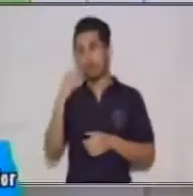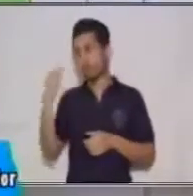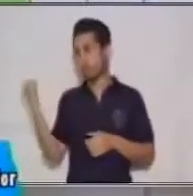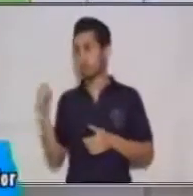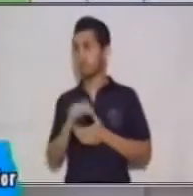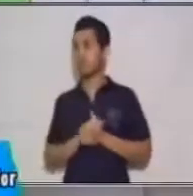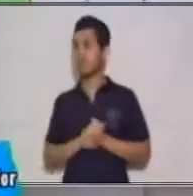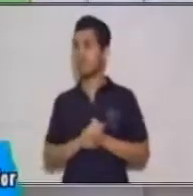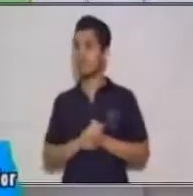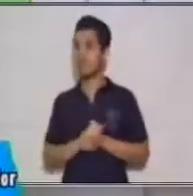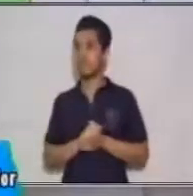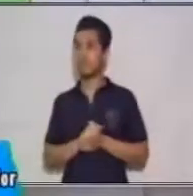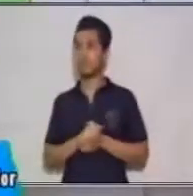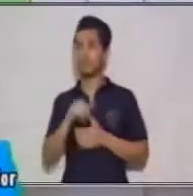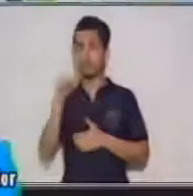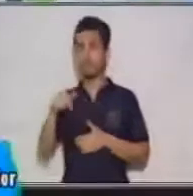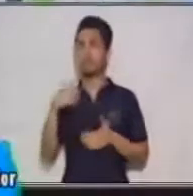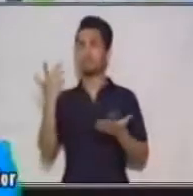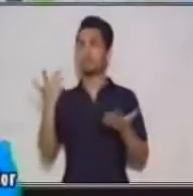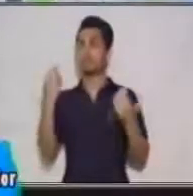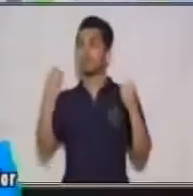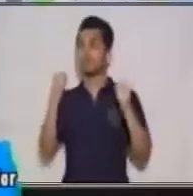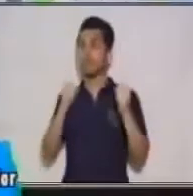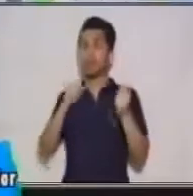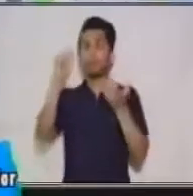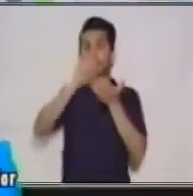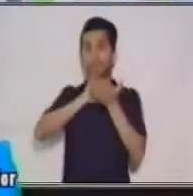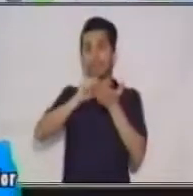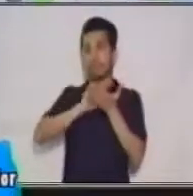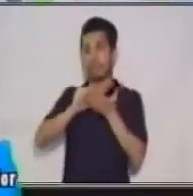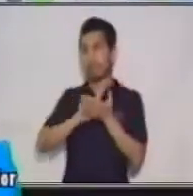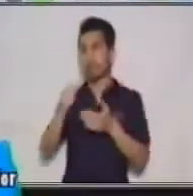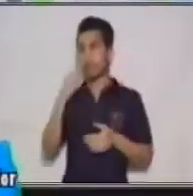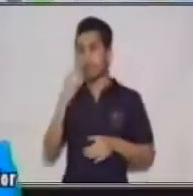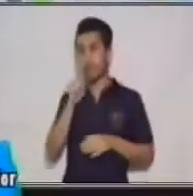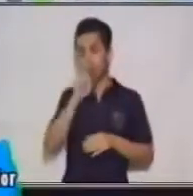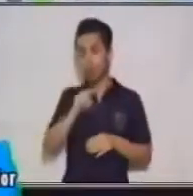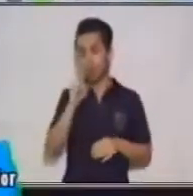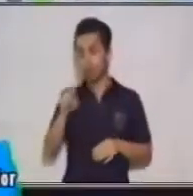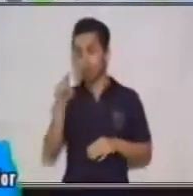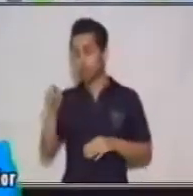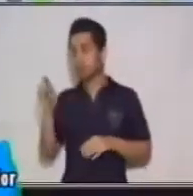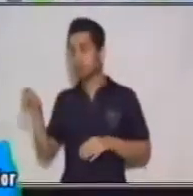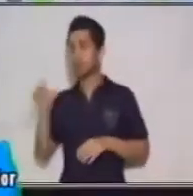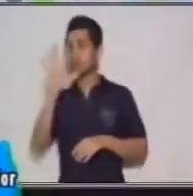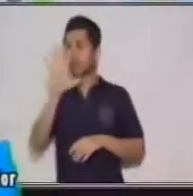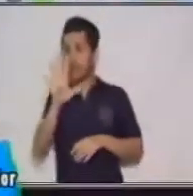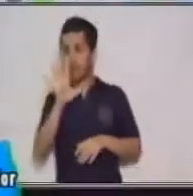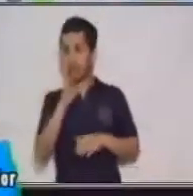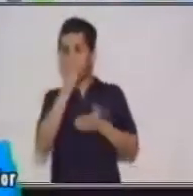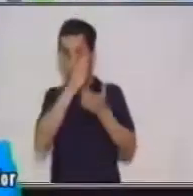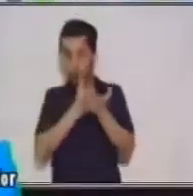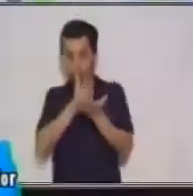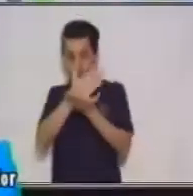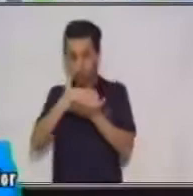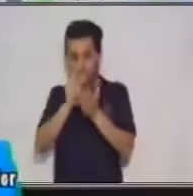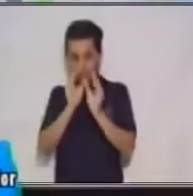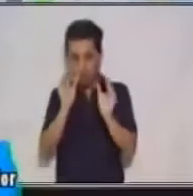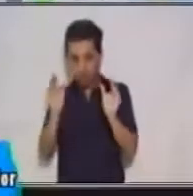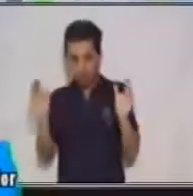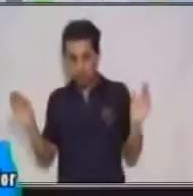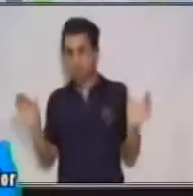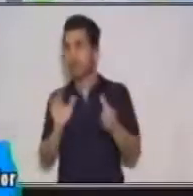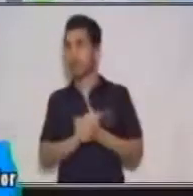Me acompañan a pintar acá. Esto está dividido en 1, 2, 3, 4, 5. Tiene